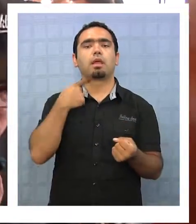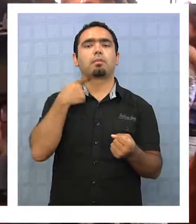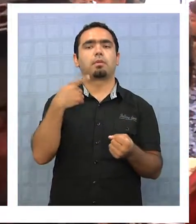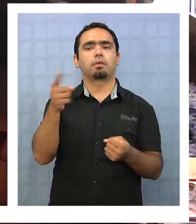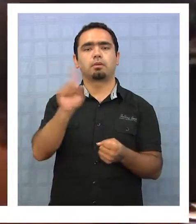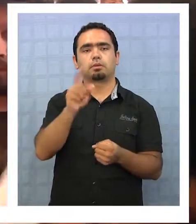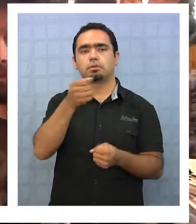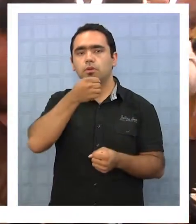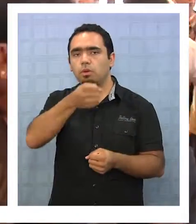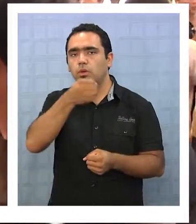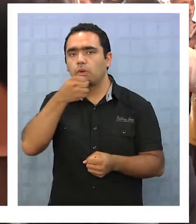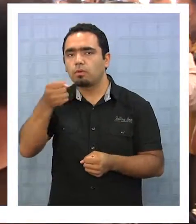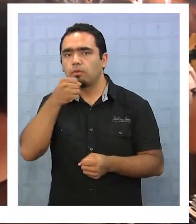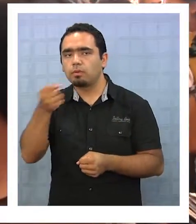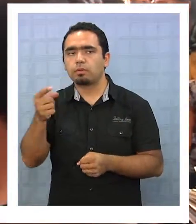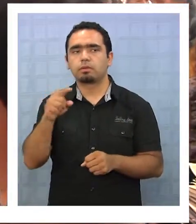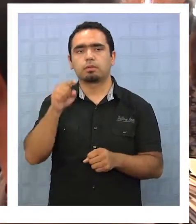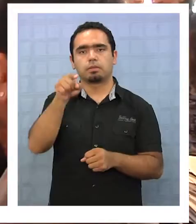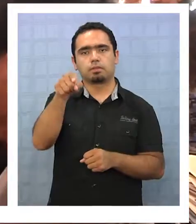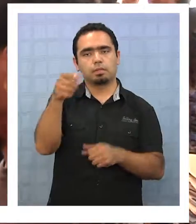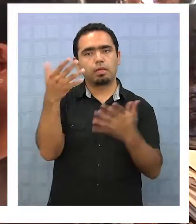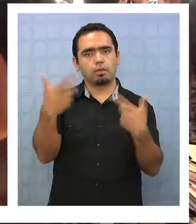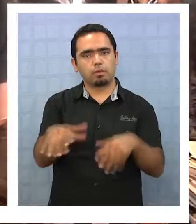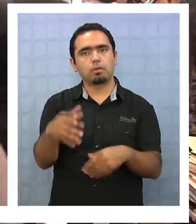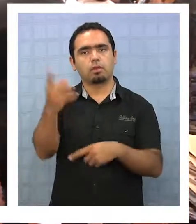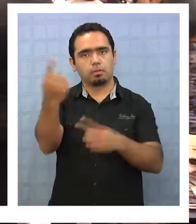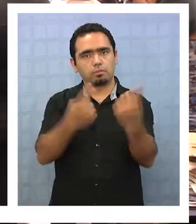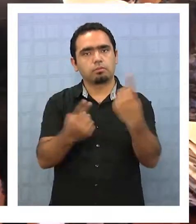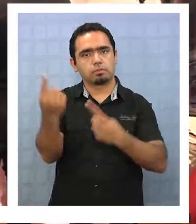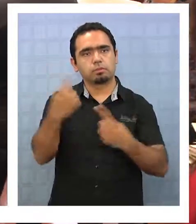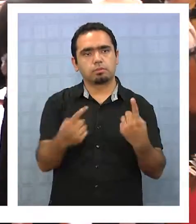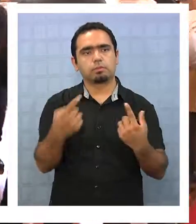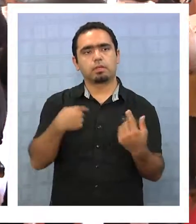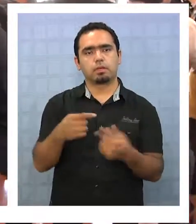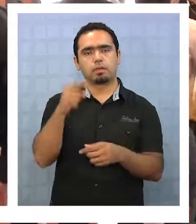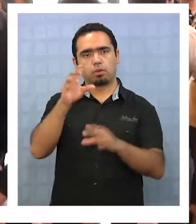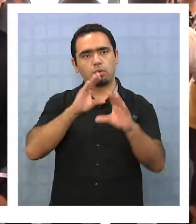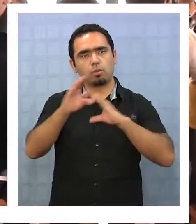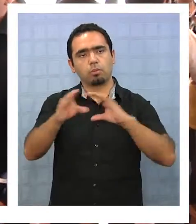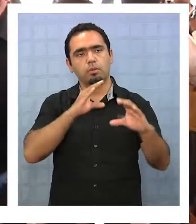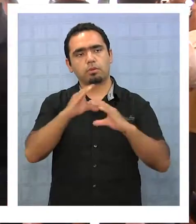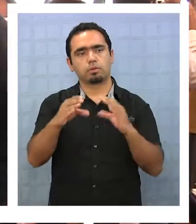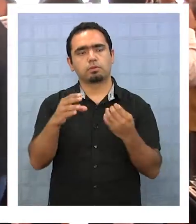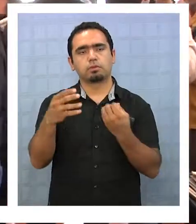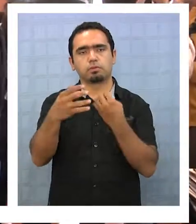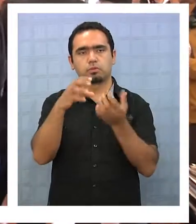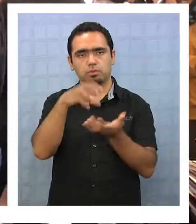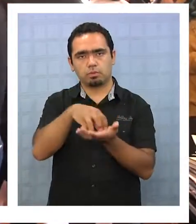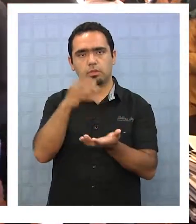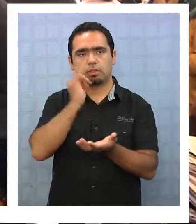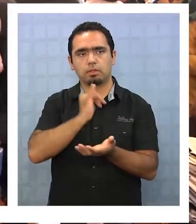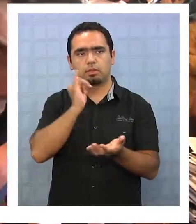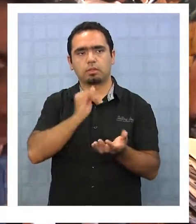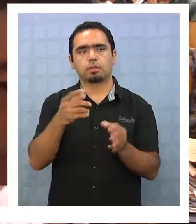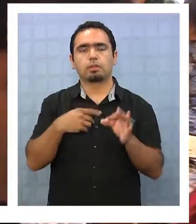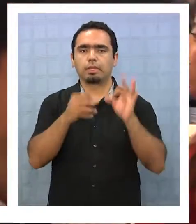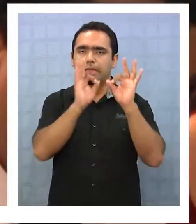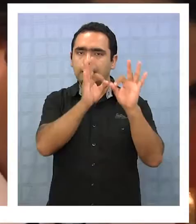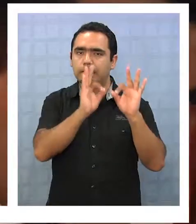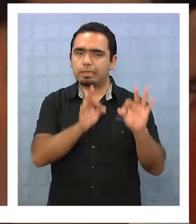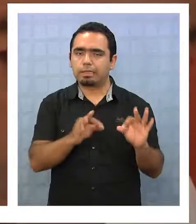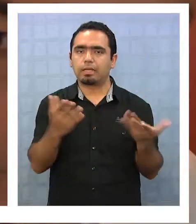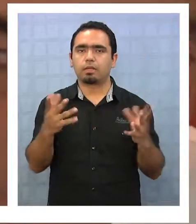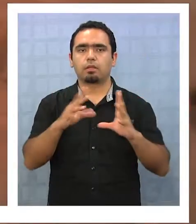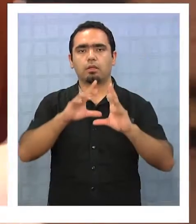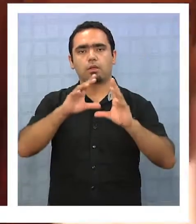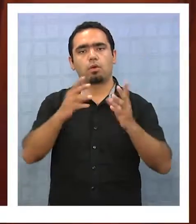no dar la conferencia de prensa para la cual habían sido citados los medios de comunicación de la ciudad en la cual se entregarían detalles sobre la búsqueda